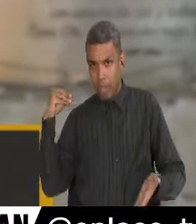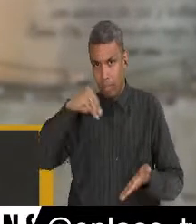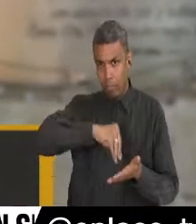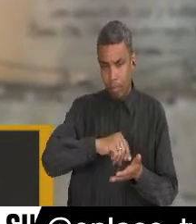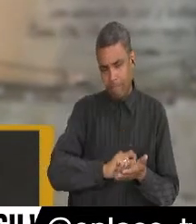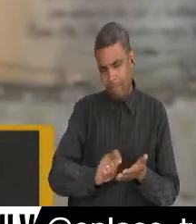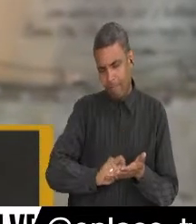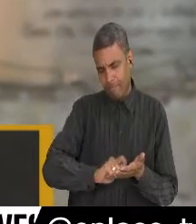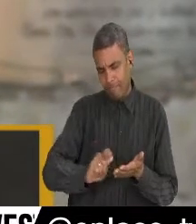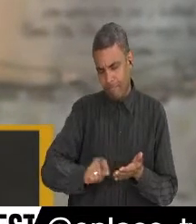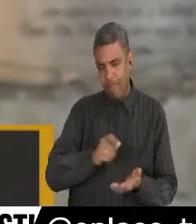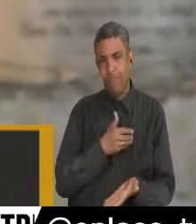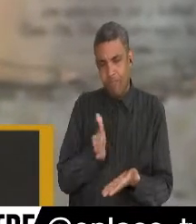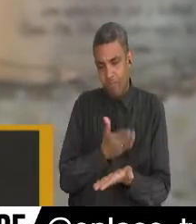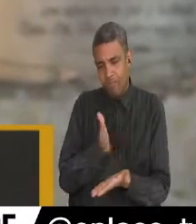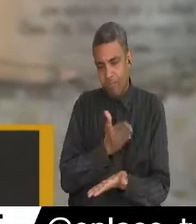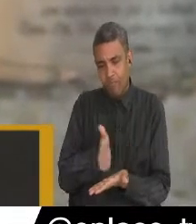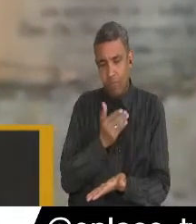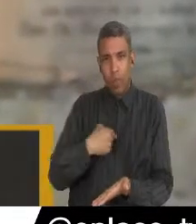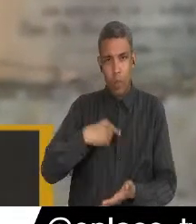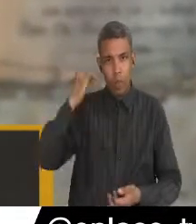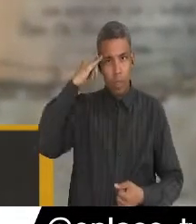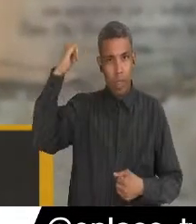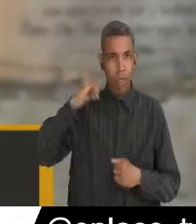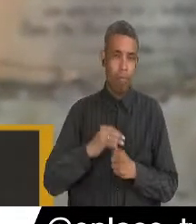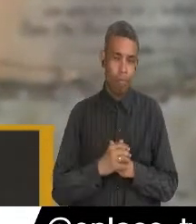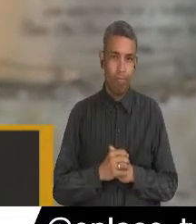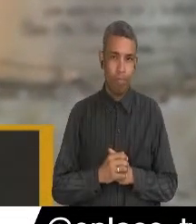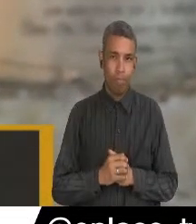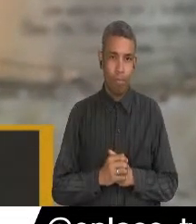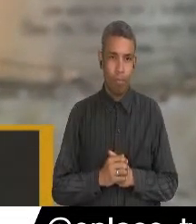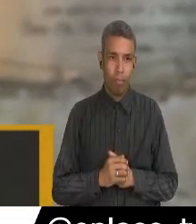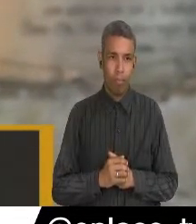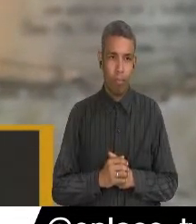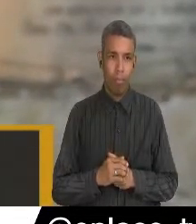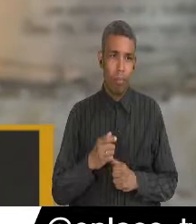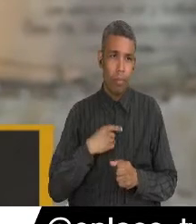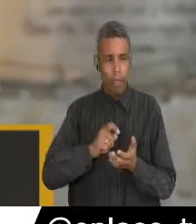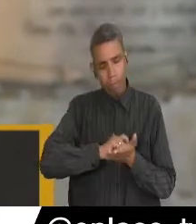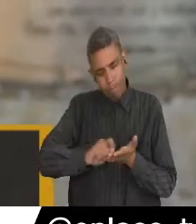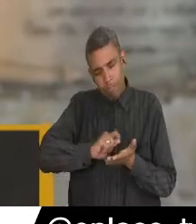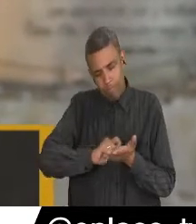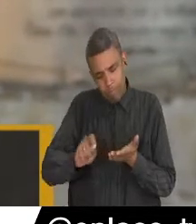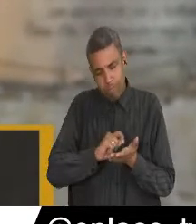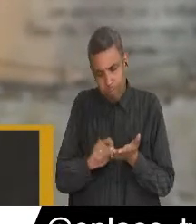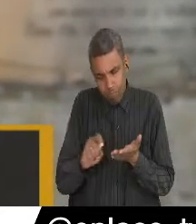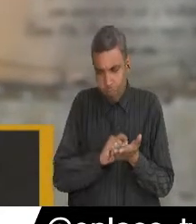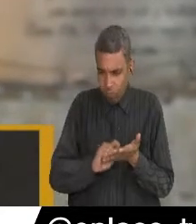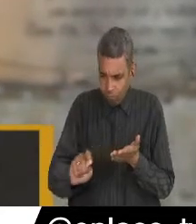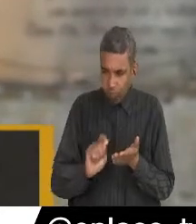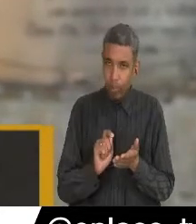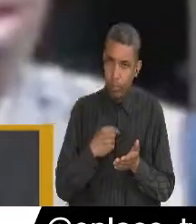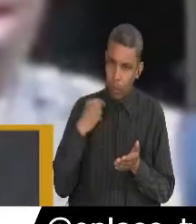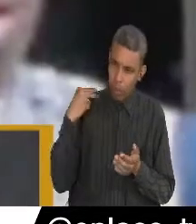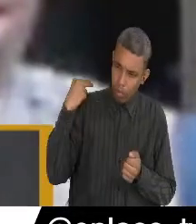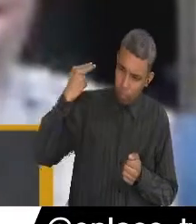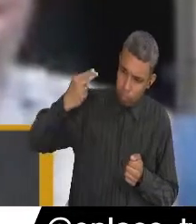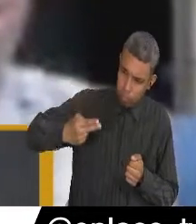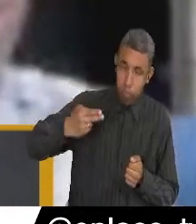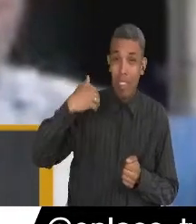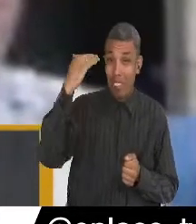es el fin de una etapa de cruenta y violenta que vivió